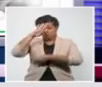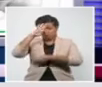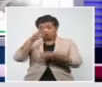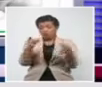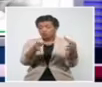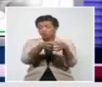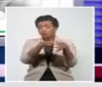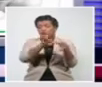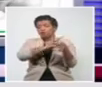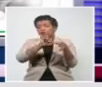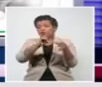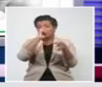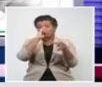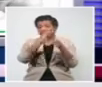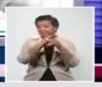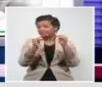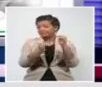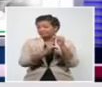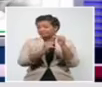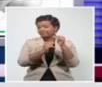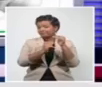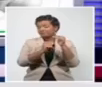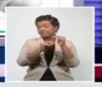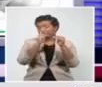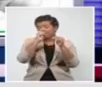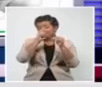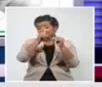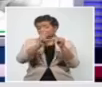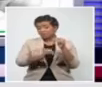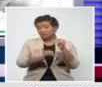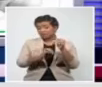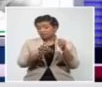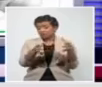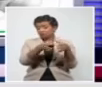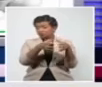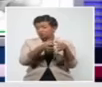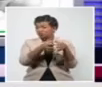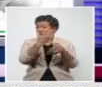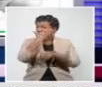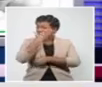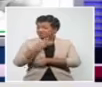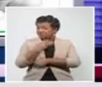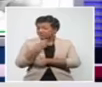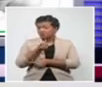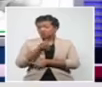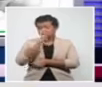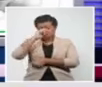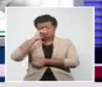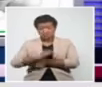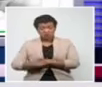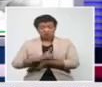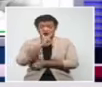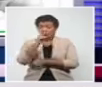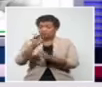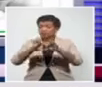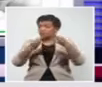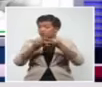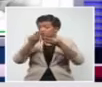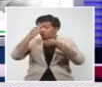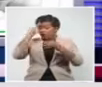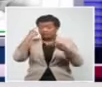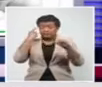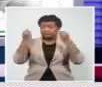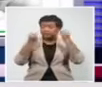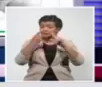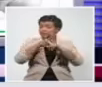con la COVID-19, 95 de ellos en edades pediátricas. Atención siempre a la familia cubana. Este es un tema que se reitera